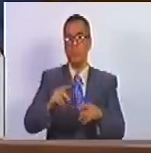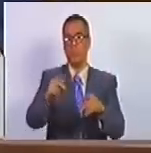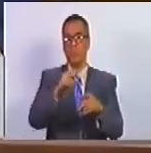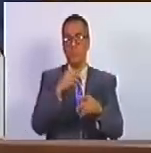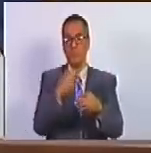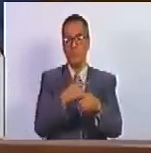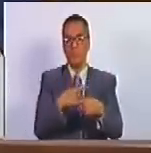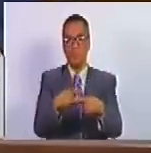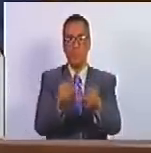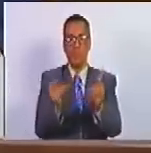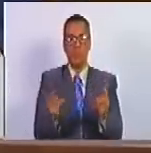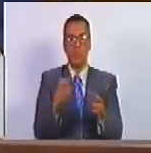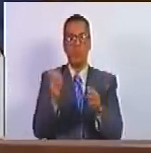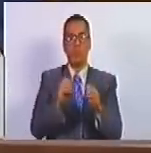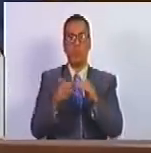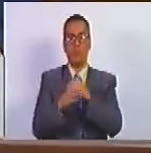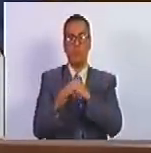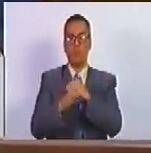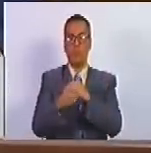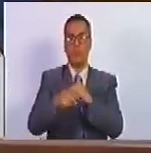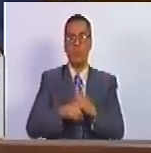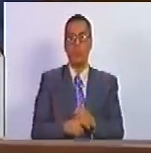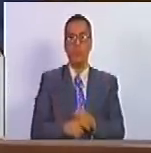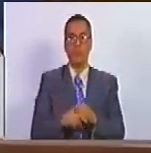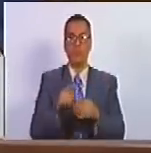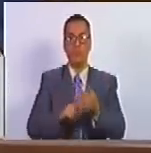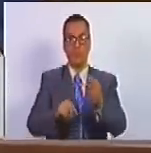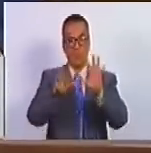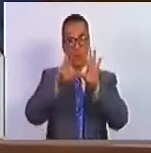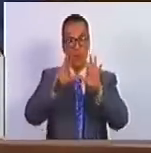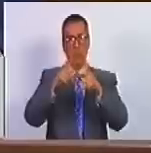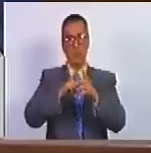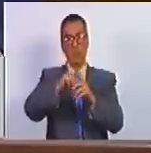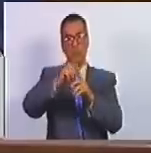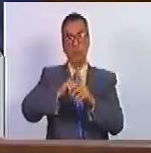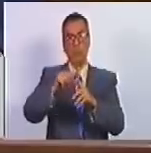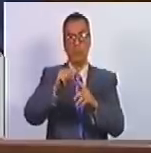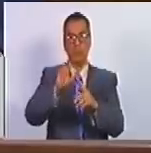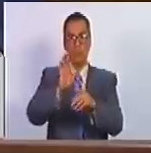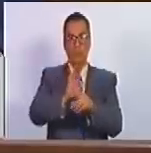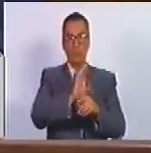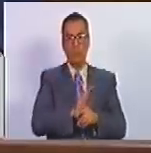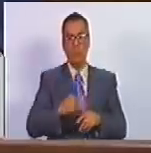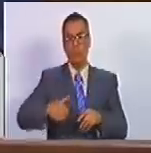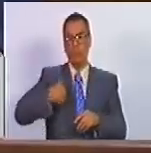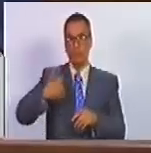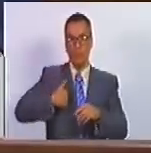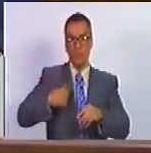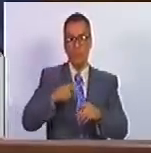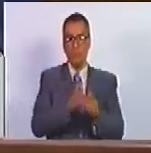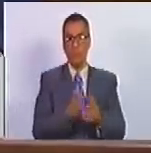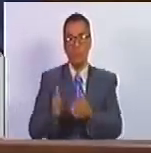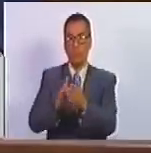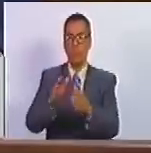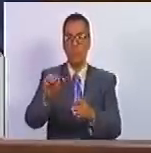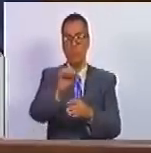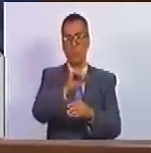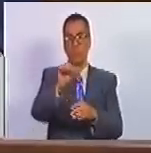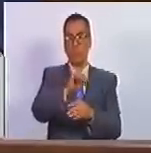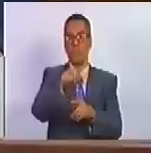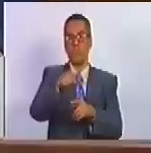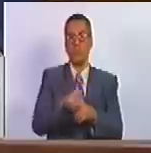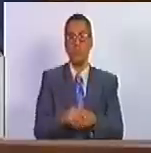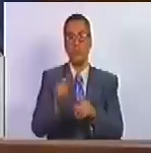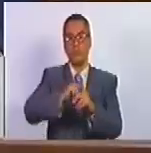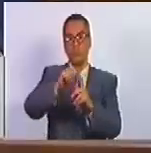públicos estatales o municipales. 8. Tasa por conservación y aprovechamiento de vías terrestres. Comprende